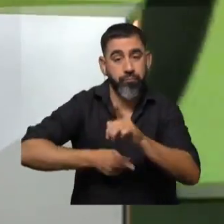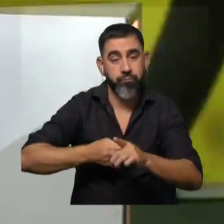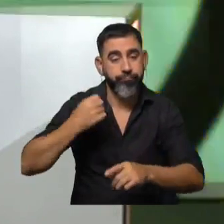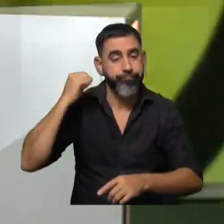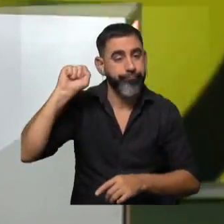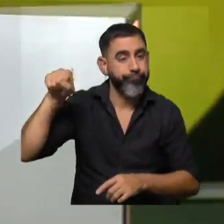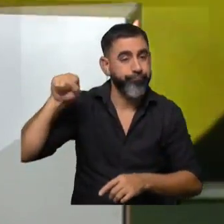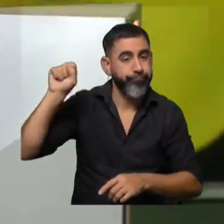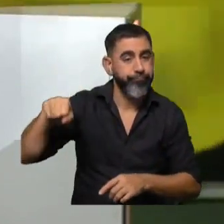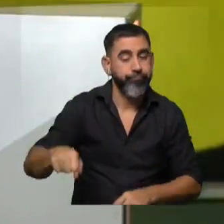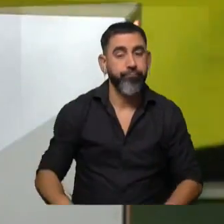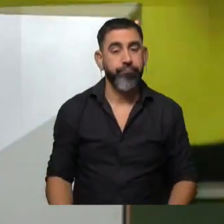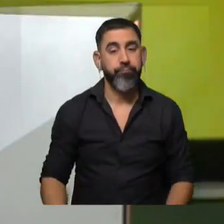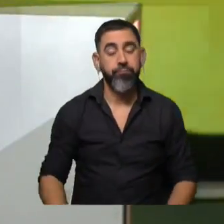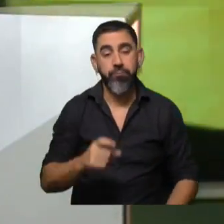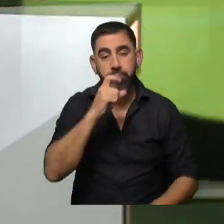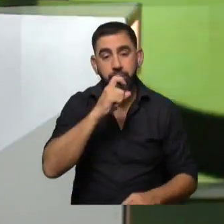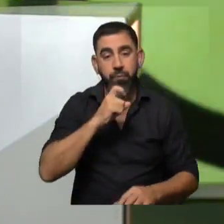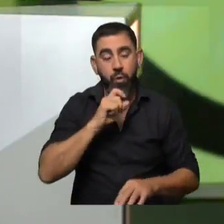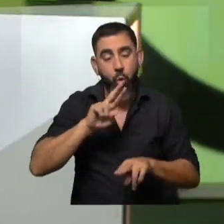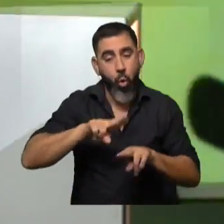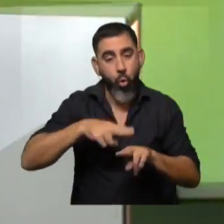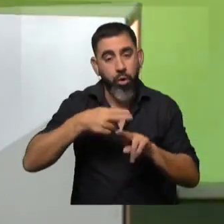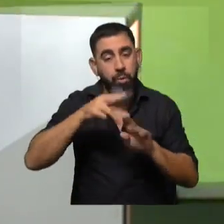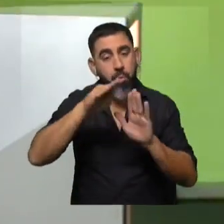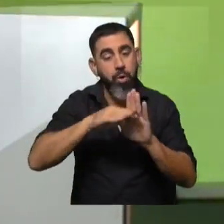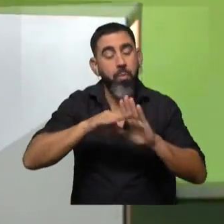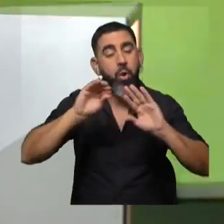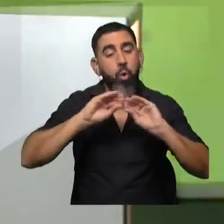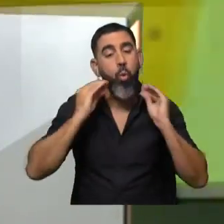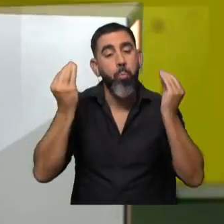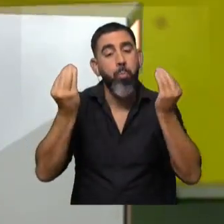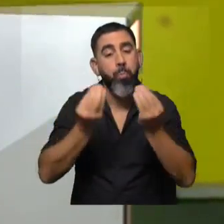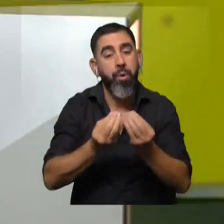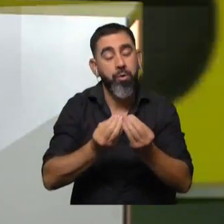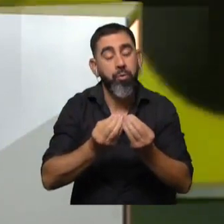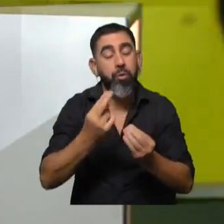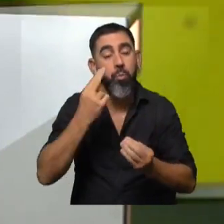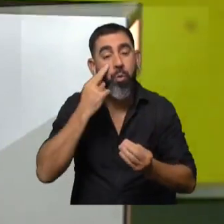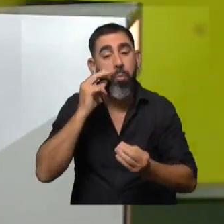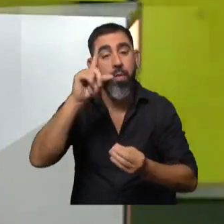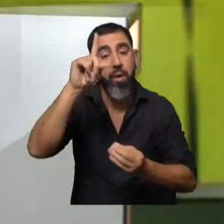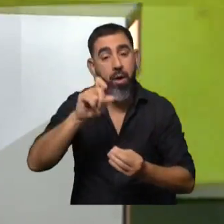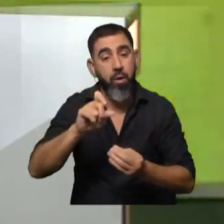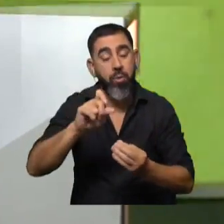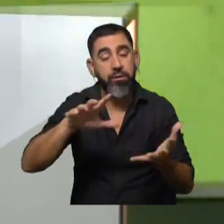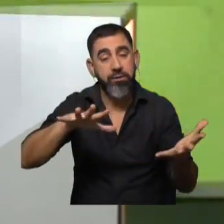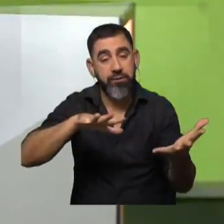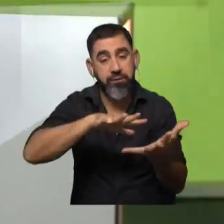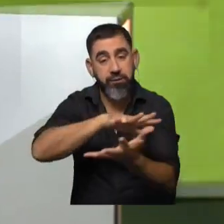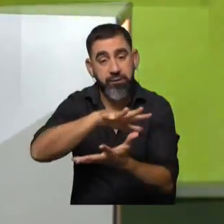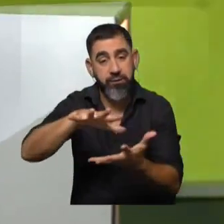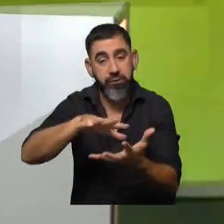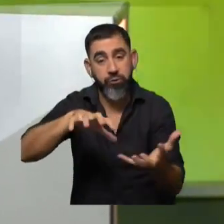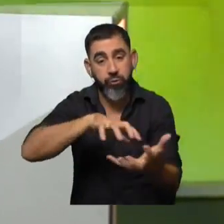oídos sordos. En marzo volvimos a dedicar un programa completo para hablar sobre los problemas del agua y los escenarios complejos que